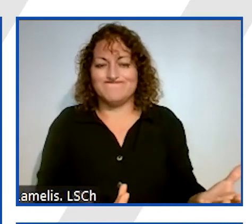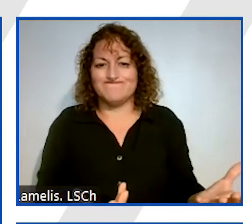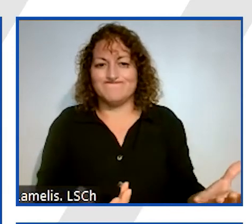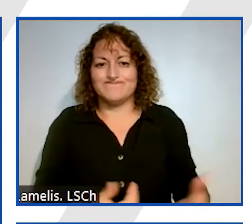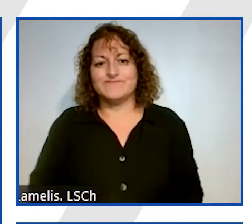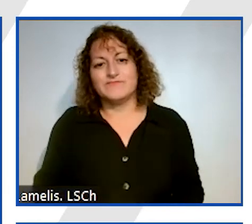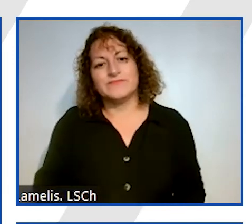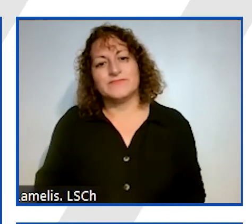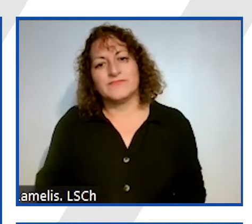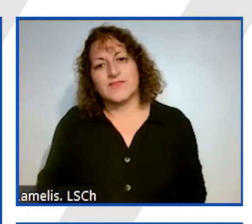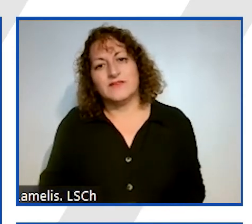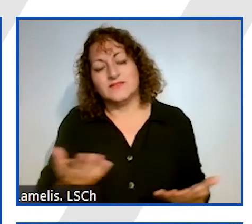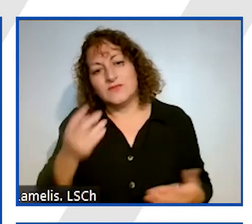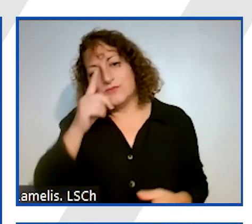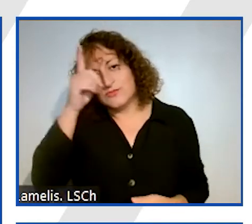rutina.